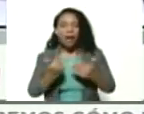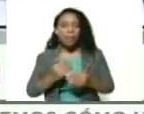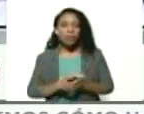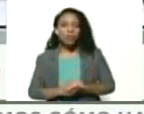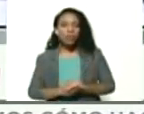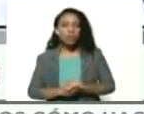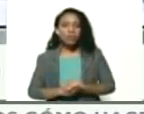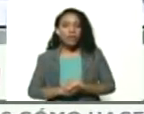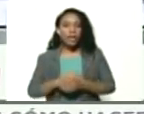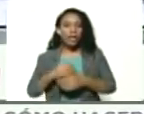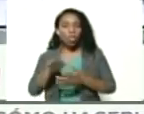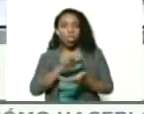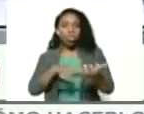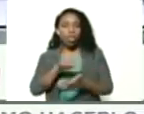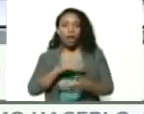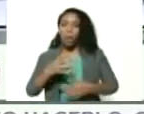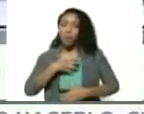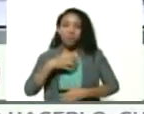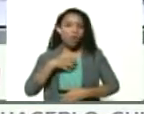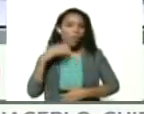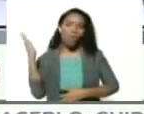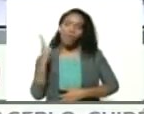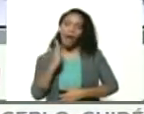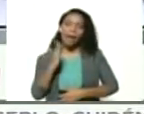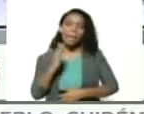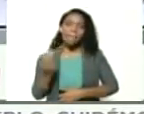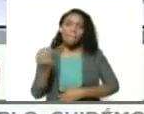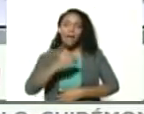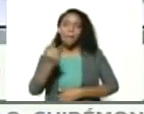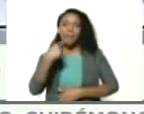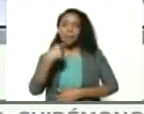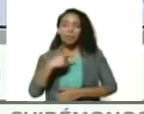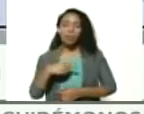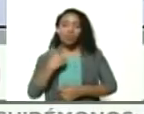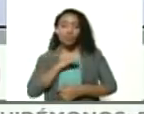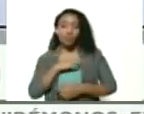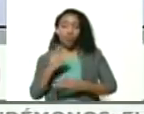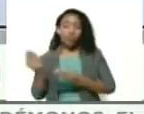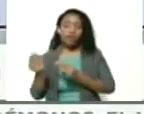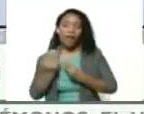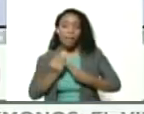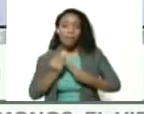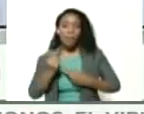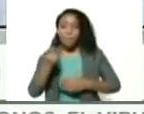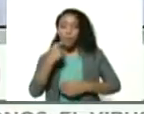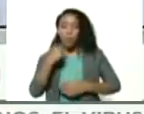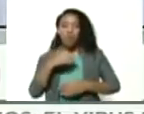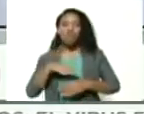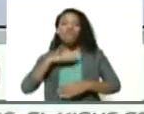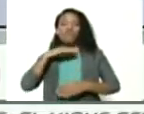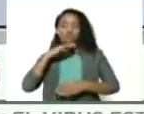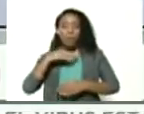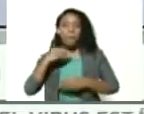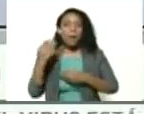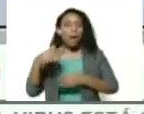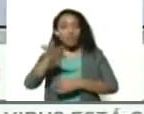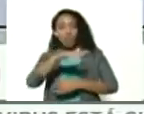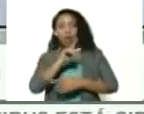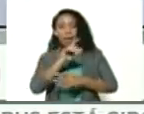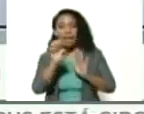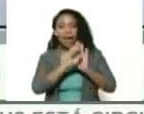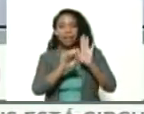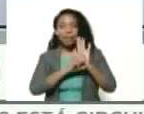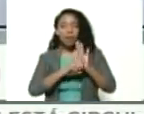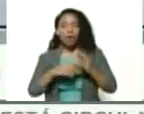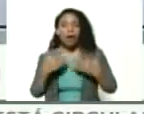nos lo sabotean. Y no podemos traer más Remdesivir. Hemos traído el Remdesivir suficiente para toda esta etapa que